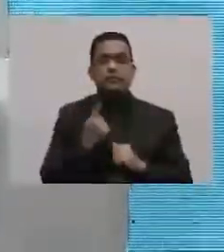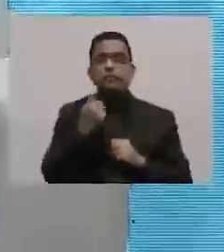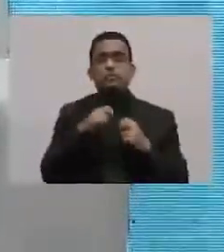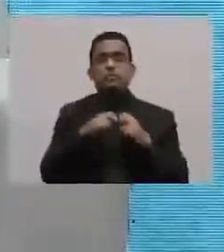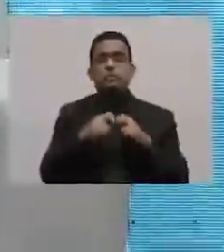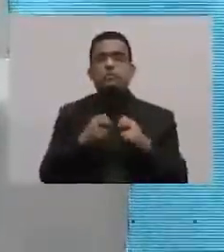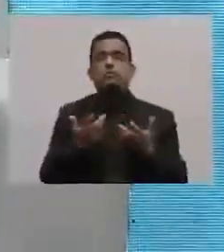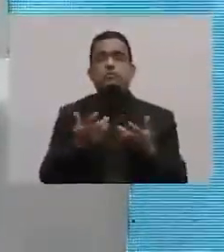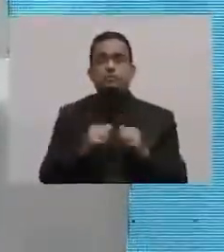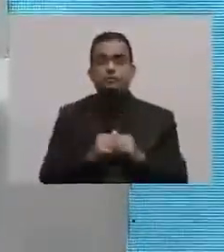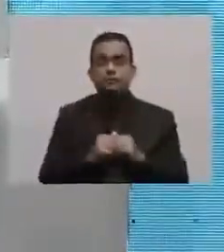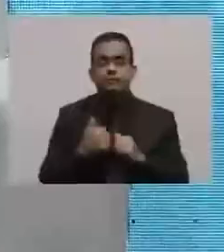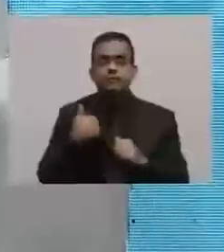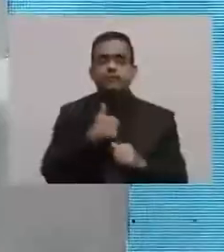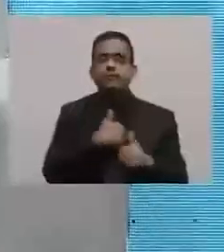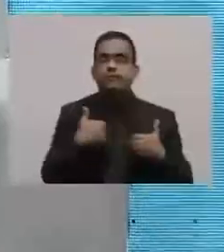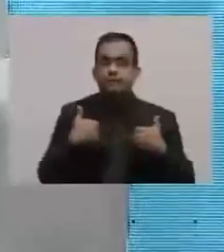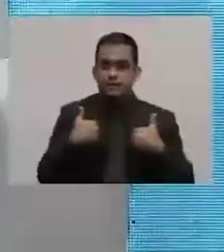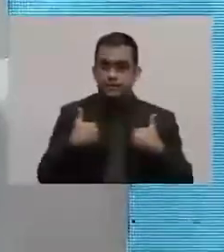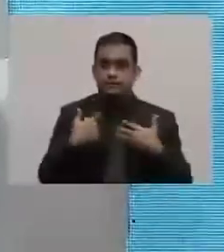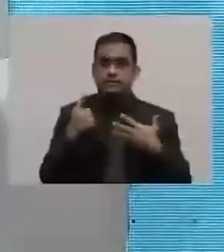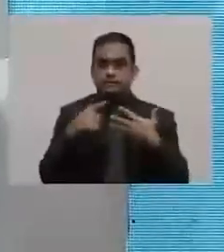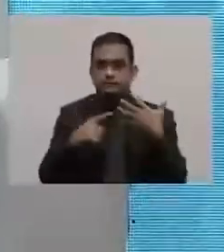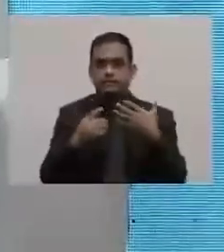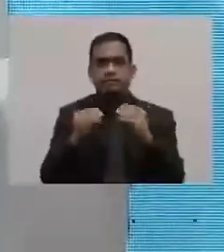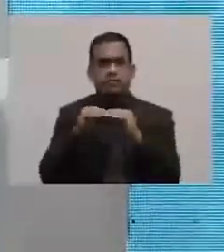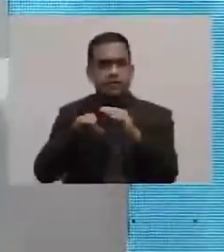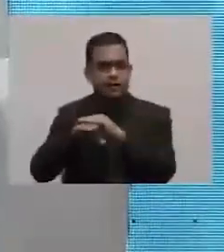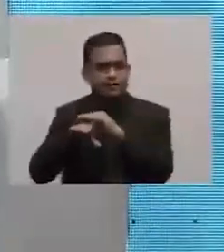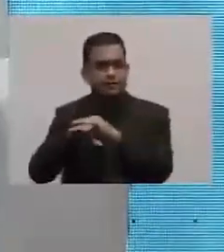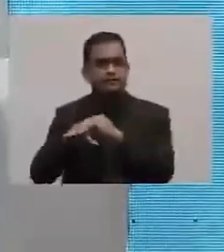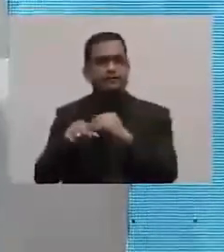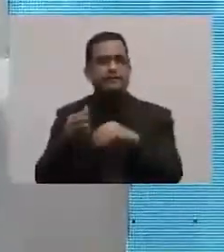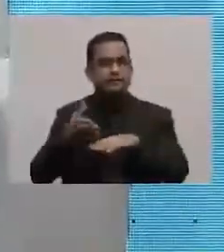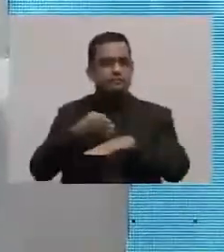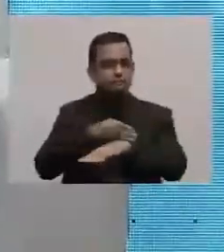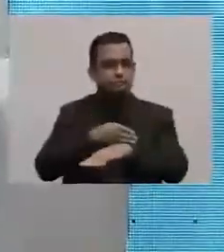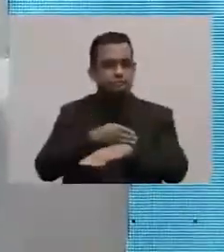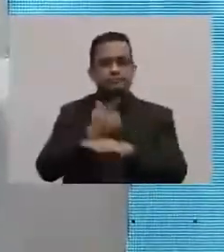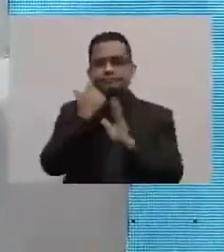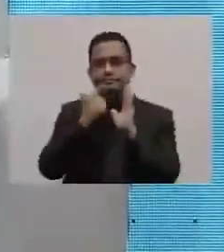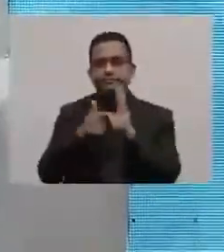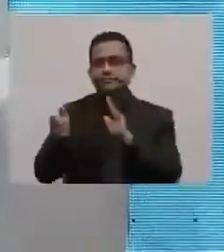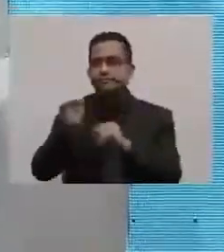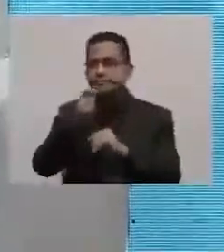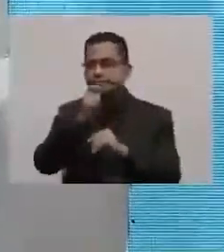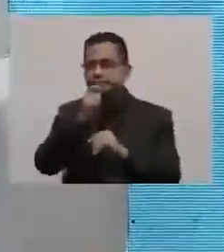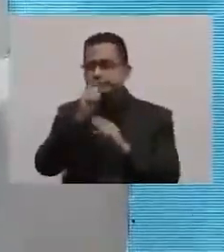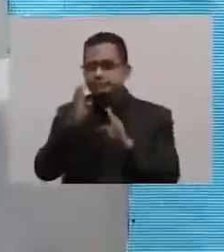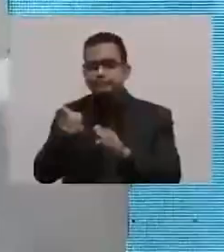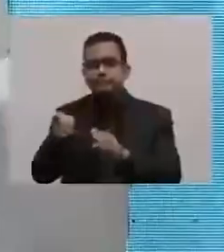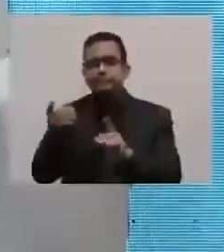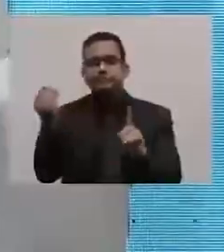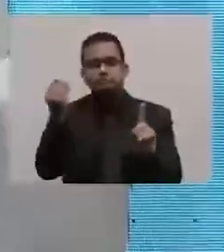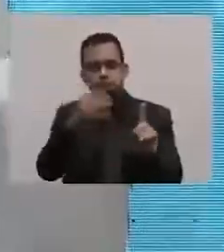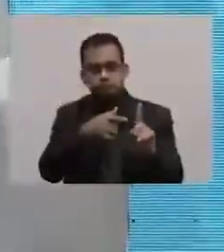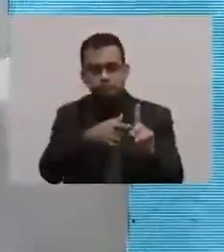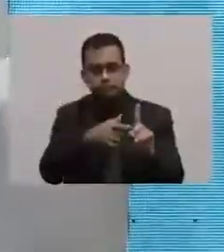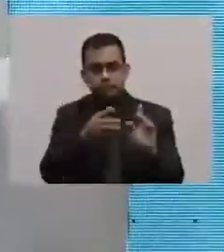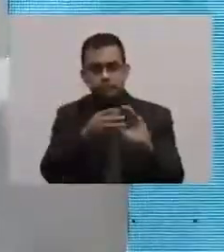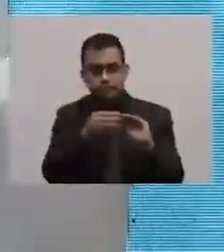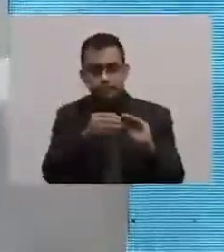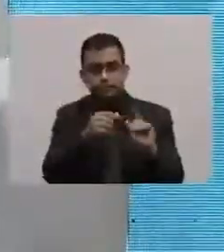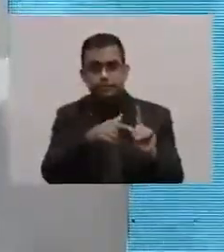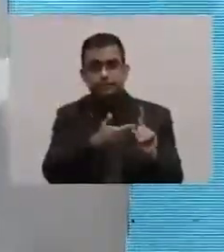ciertamente tenemos mejor posibilidad de acceso. Ya es impensable que un director de un periódico le diga a un periodista que una historia no se